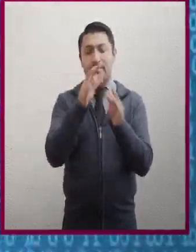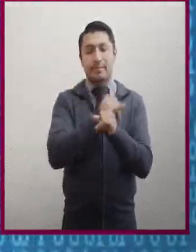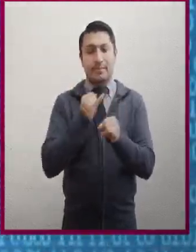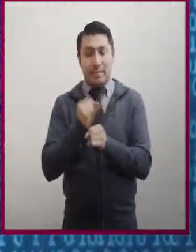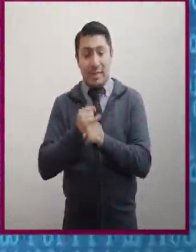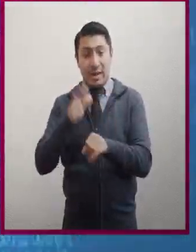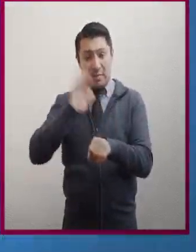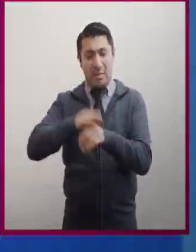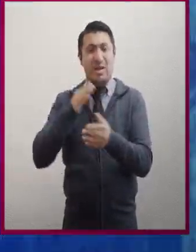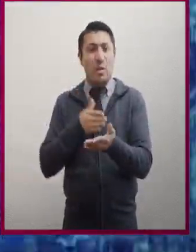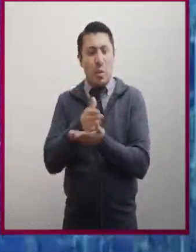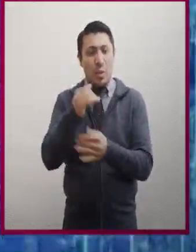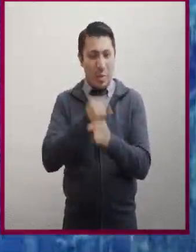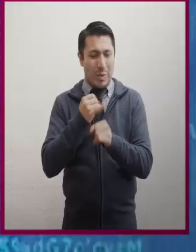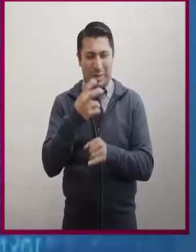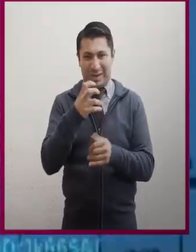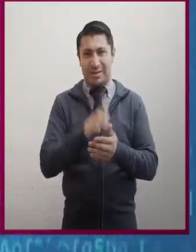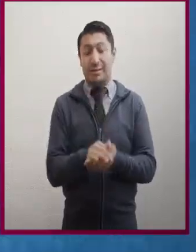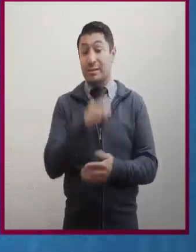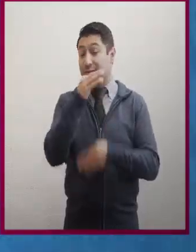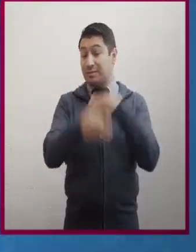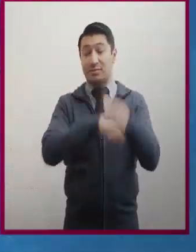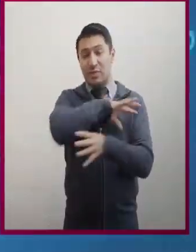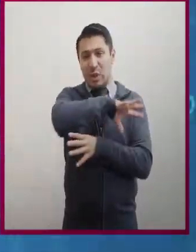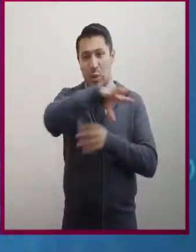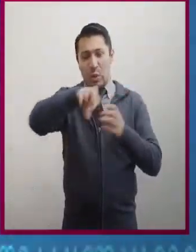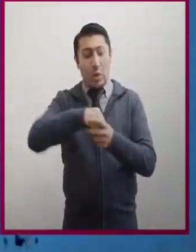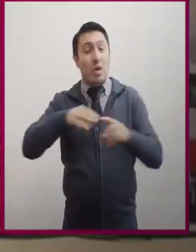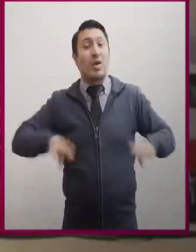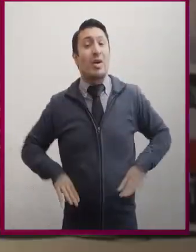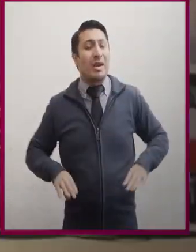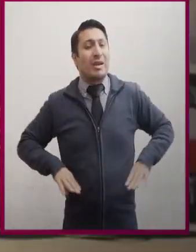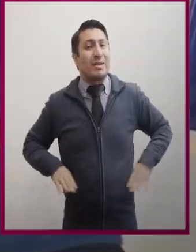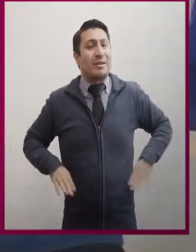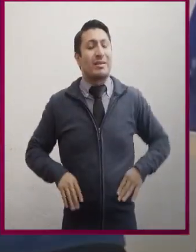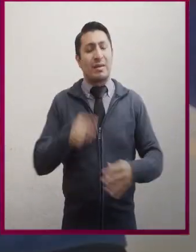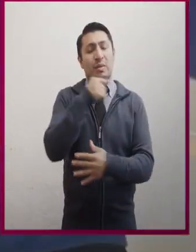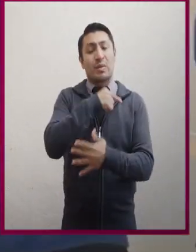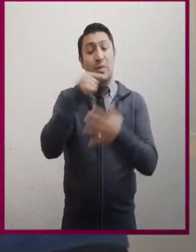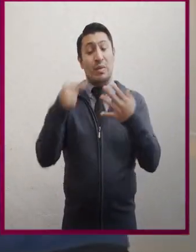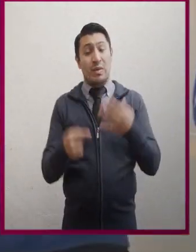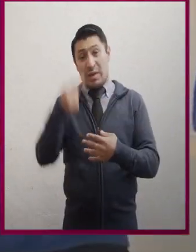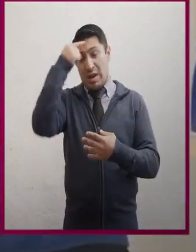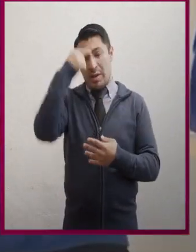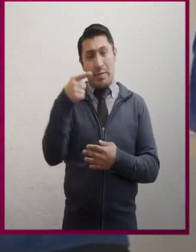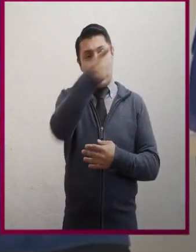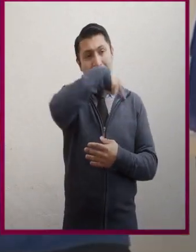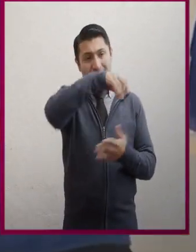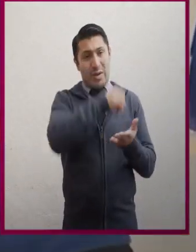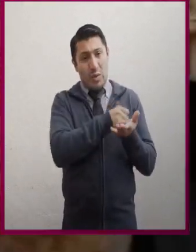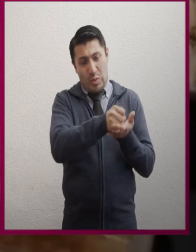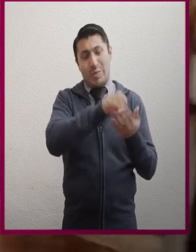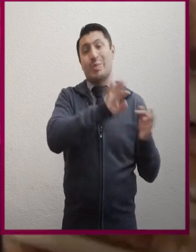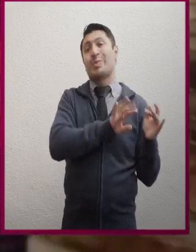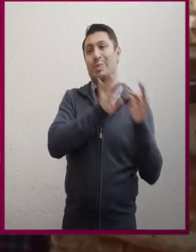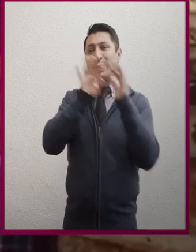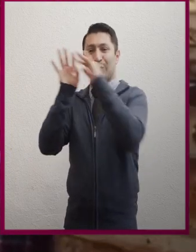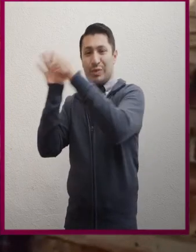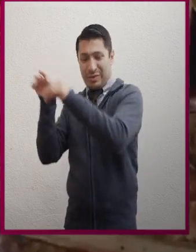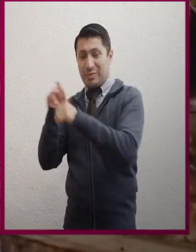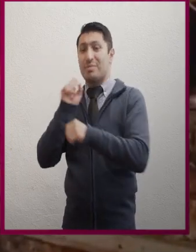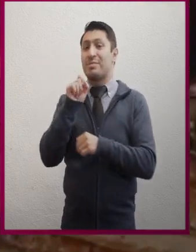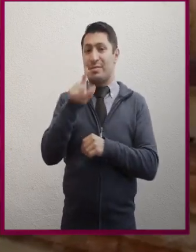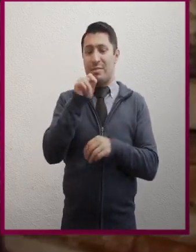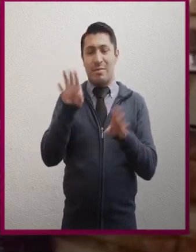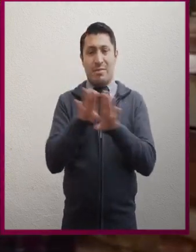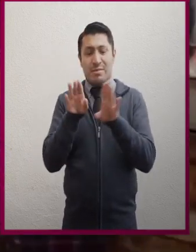especialmente accesibles a través de Internet. Son, todas ellas, circunstancias y elementos que influyen en tomar la decisión de migrar